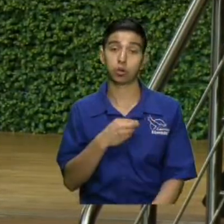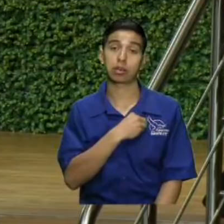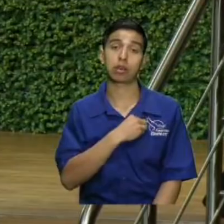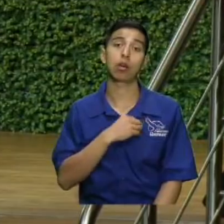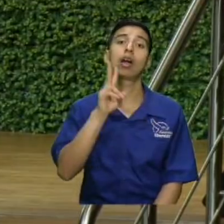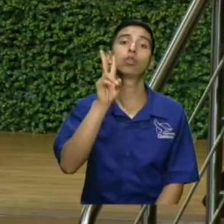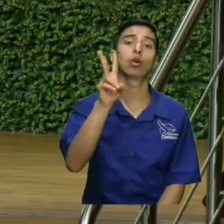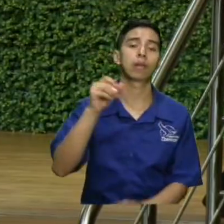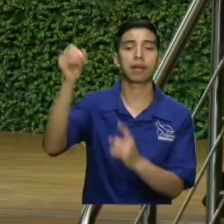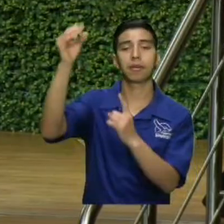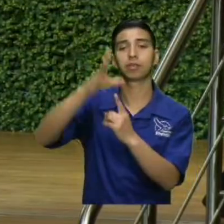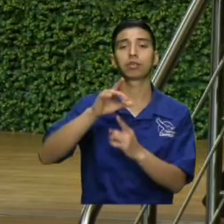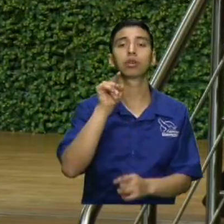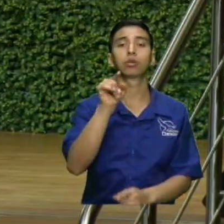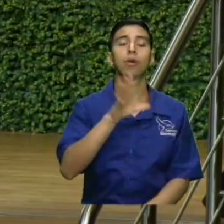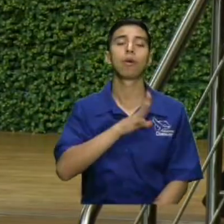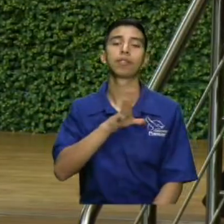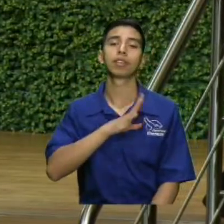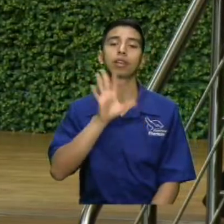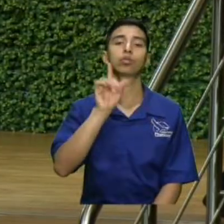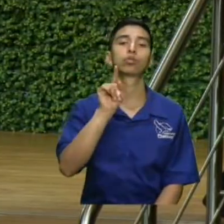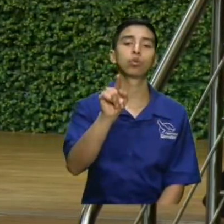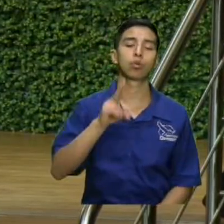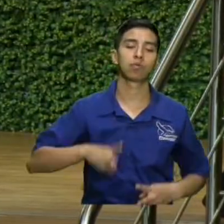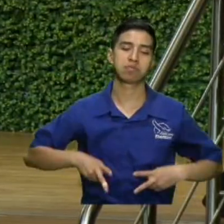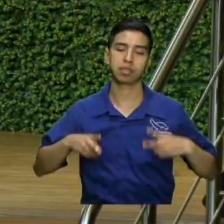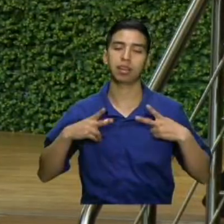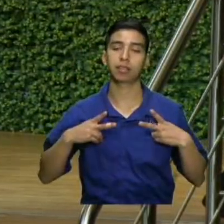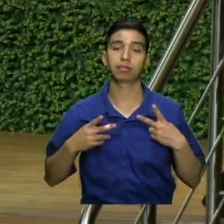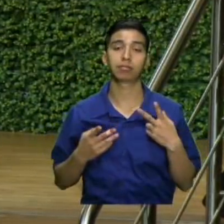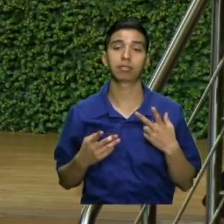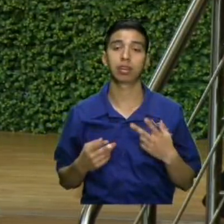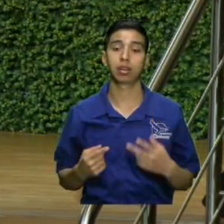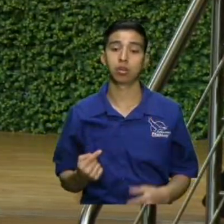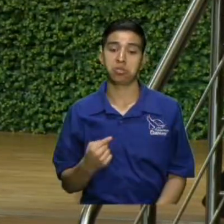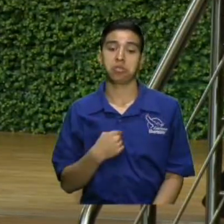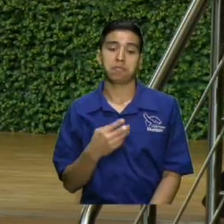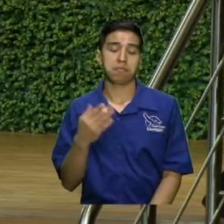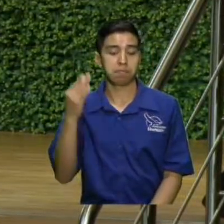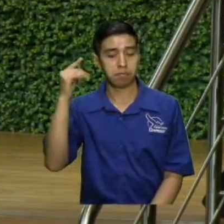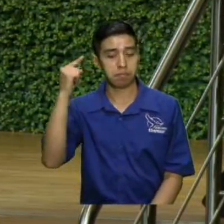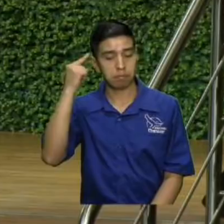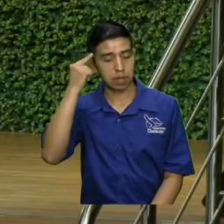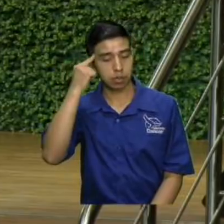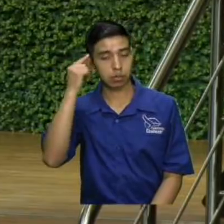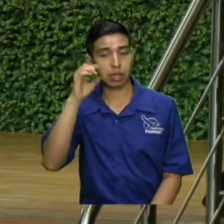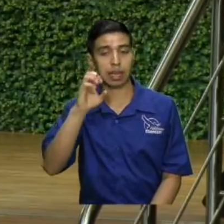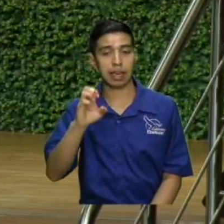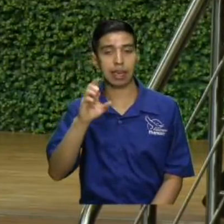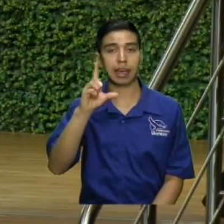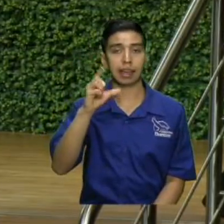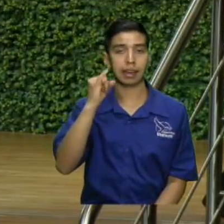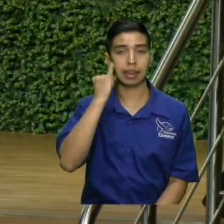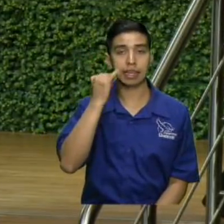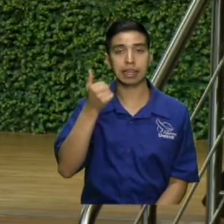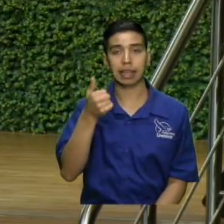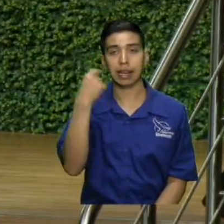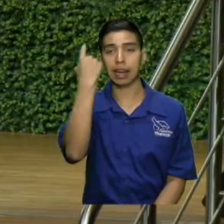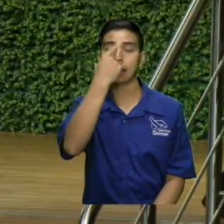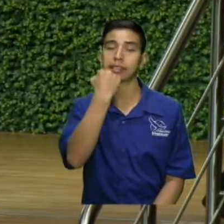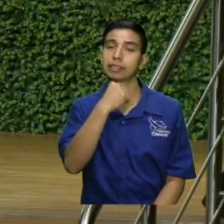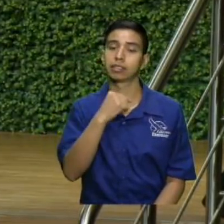Y el hermano, y Elías, yo me imagino que hasta se hizo un poquito así para atrás. Y dijo, este